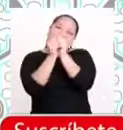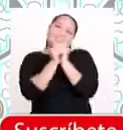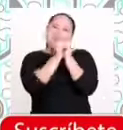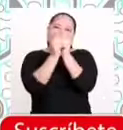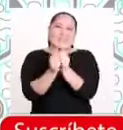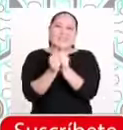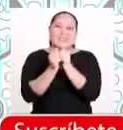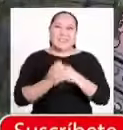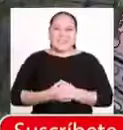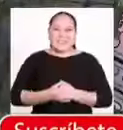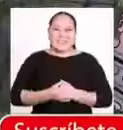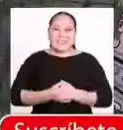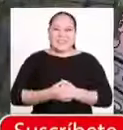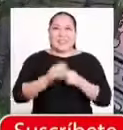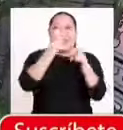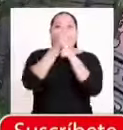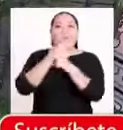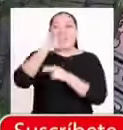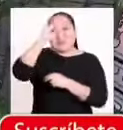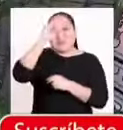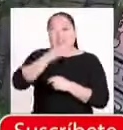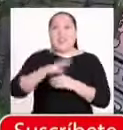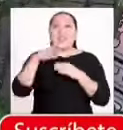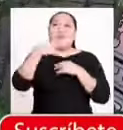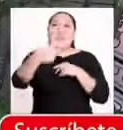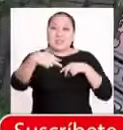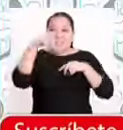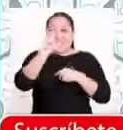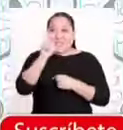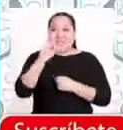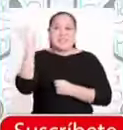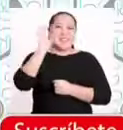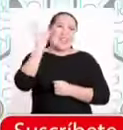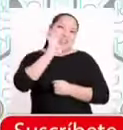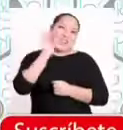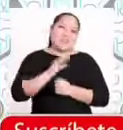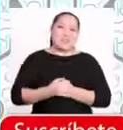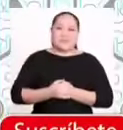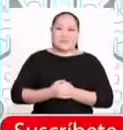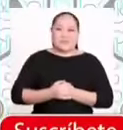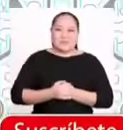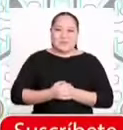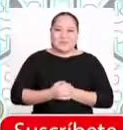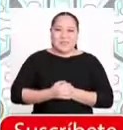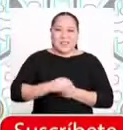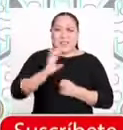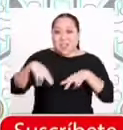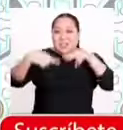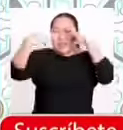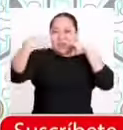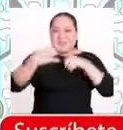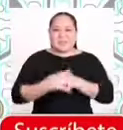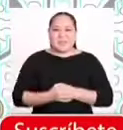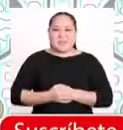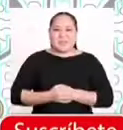Juntos! ¡Cuídense chicos! ¡Nos vemos el lunes! ¡Chao! ¡Aquí sin cama!